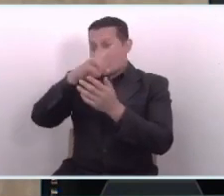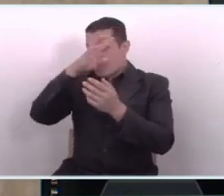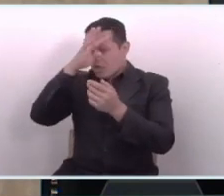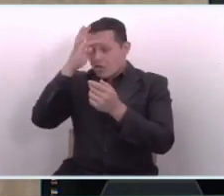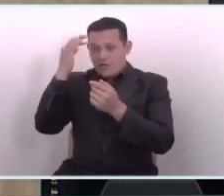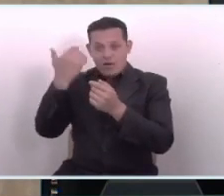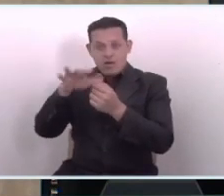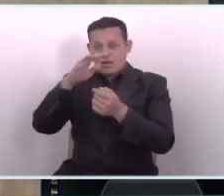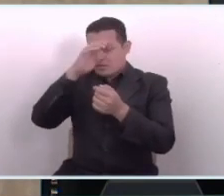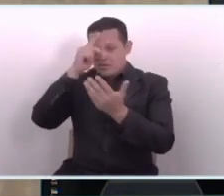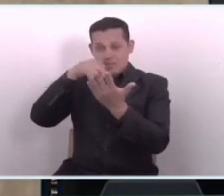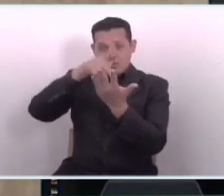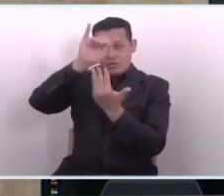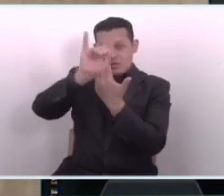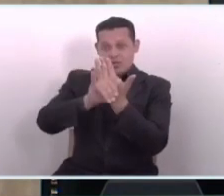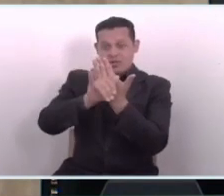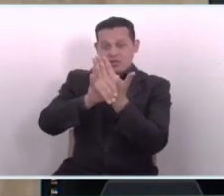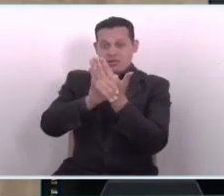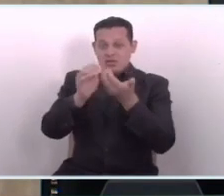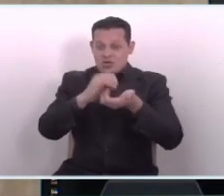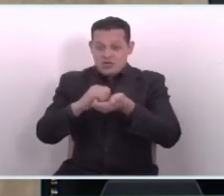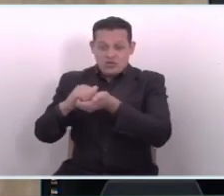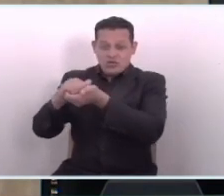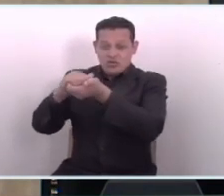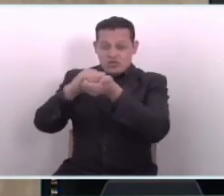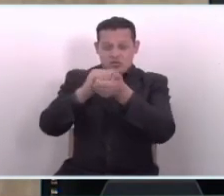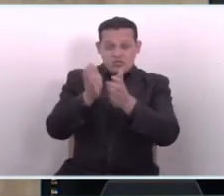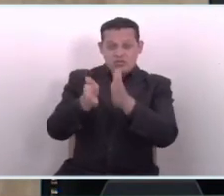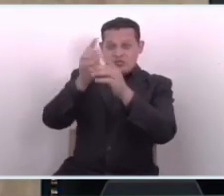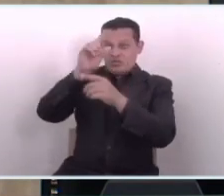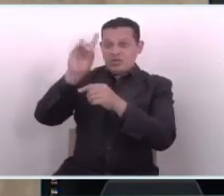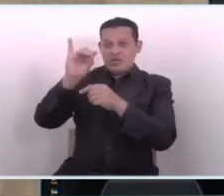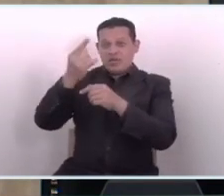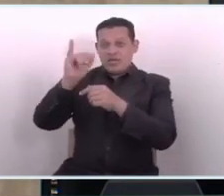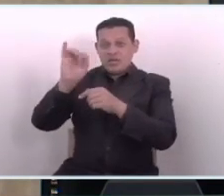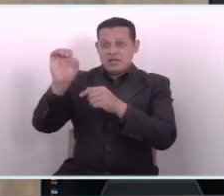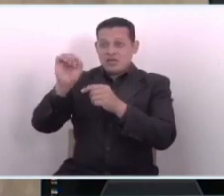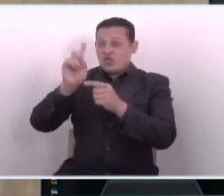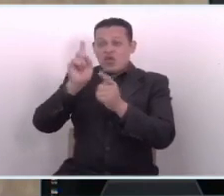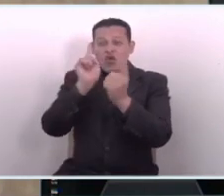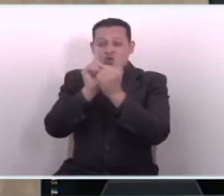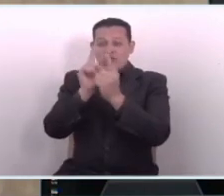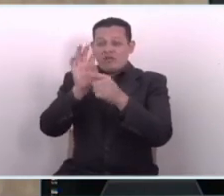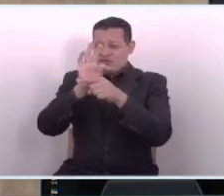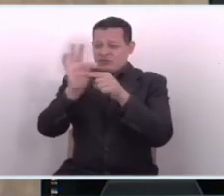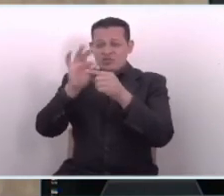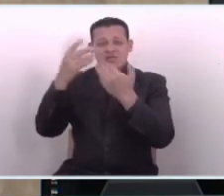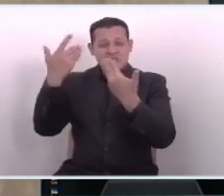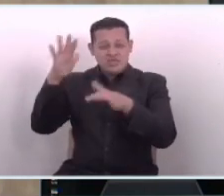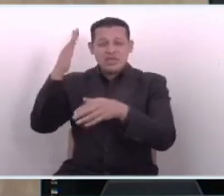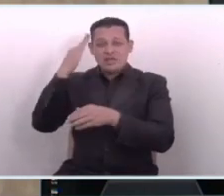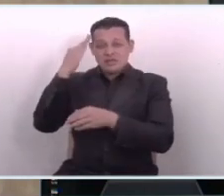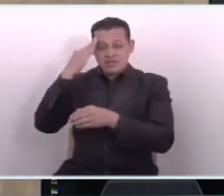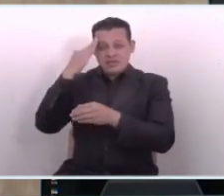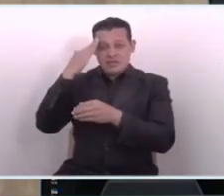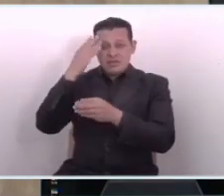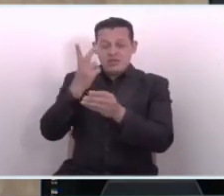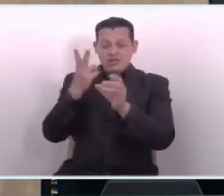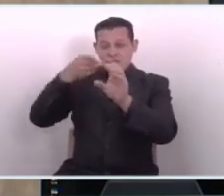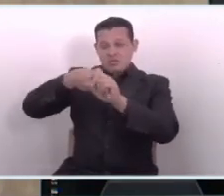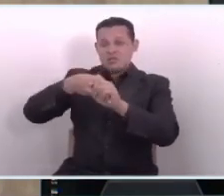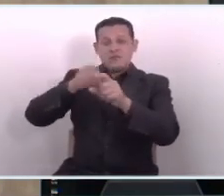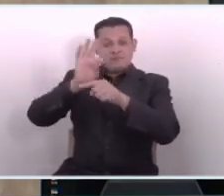trabajado muchos proyectos de la mano de la Digestic, por lo que estas funciones no serán ajenas ni desconocidas, sino que será parte